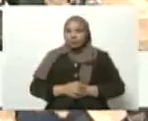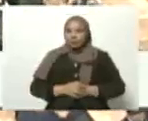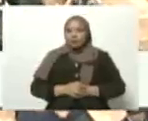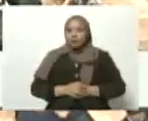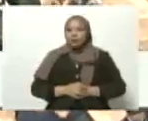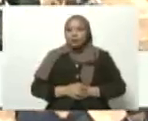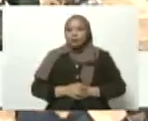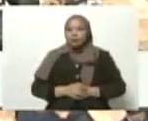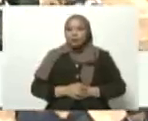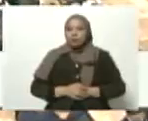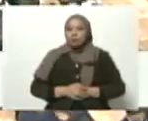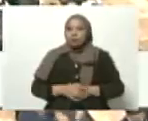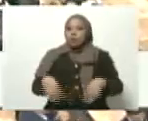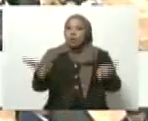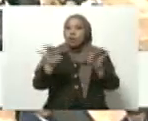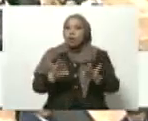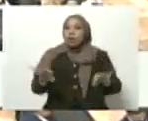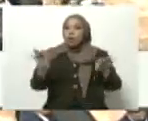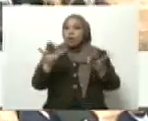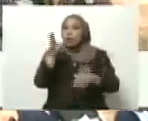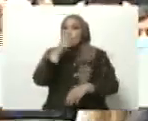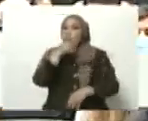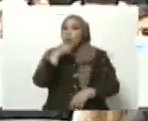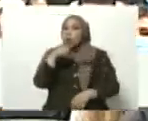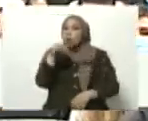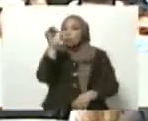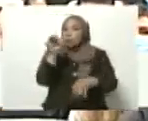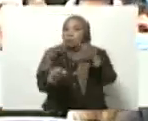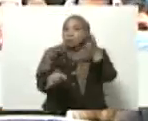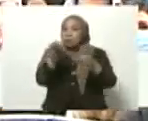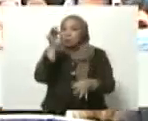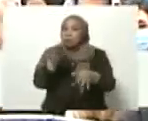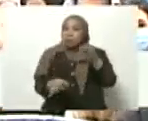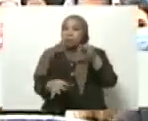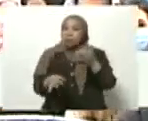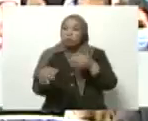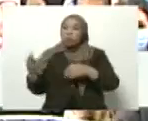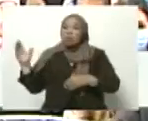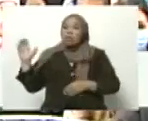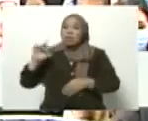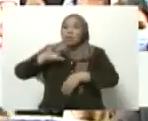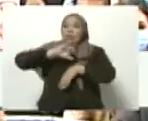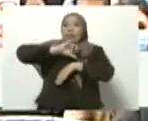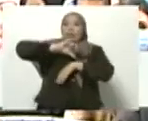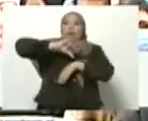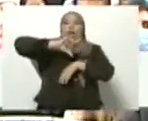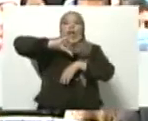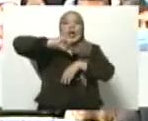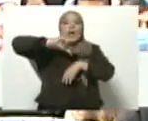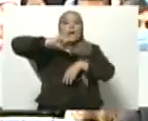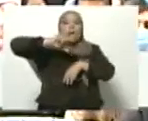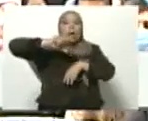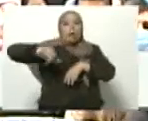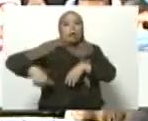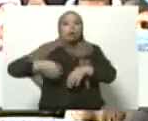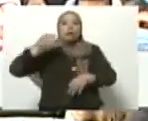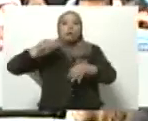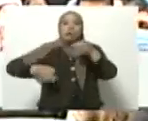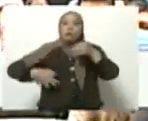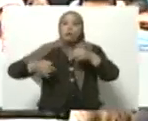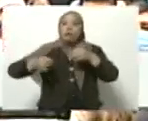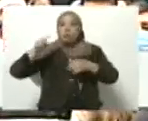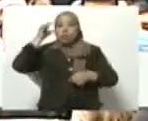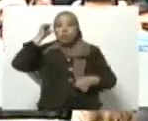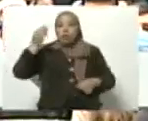Nada se parece tanto a la injusticia como la justicia tardía. Séneca. Hace pocos días